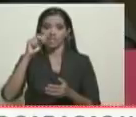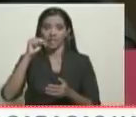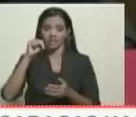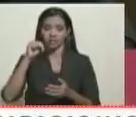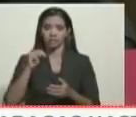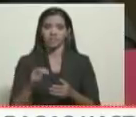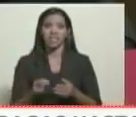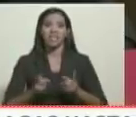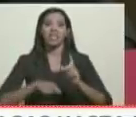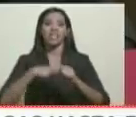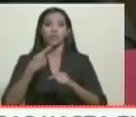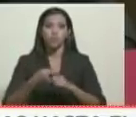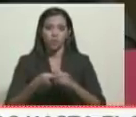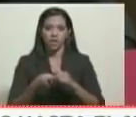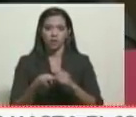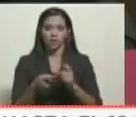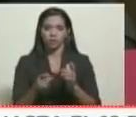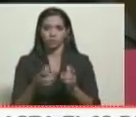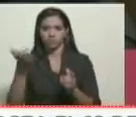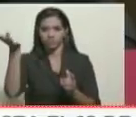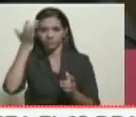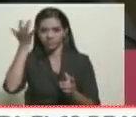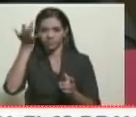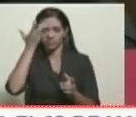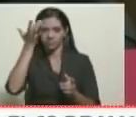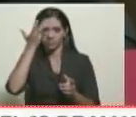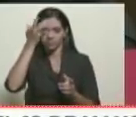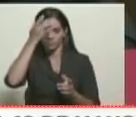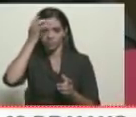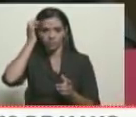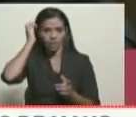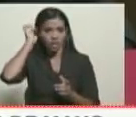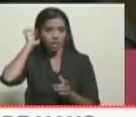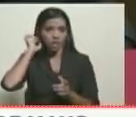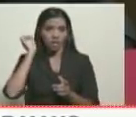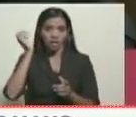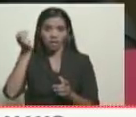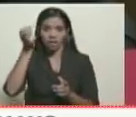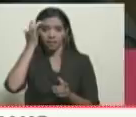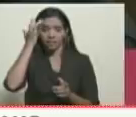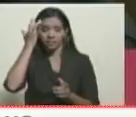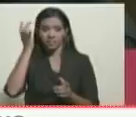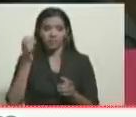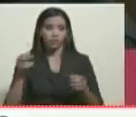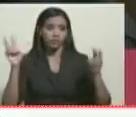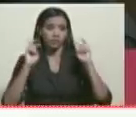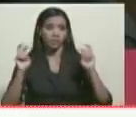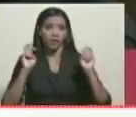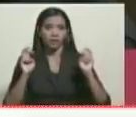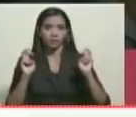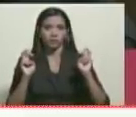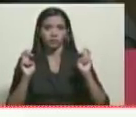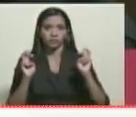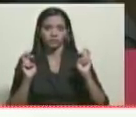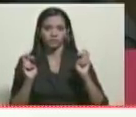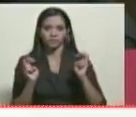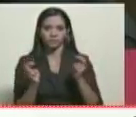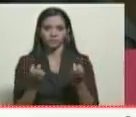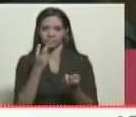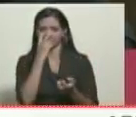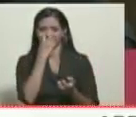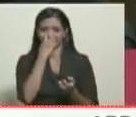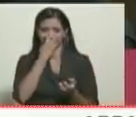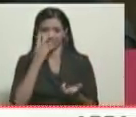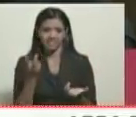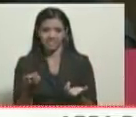luego disfrazar a través de los llamados, entre comillas, influencers de pacotillas que no influyen